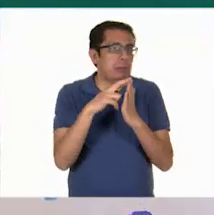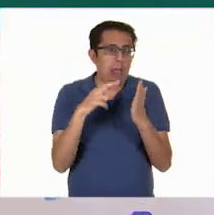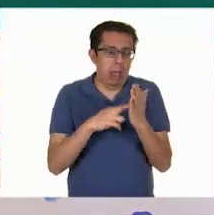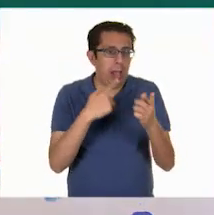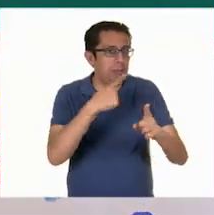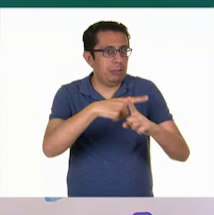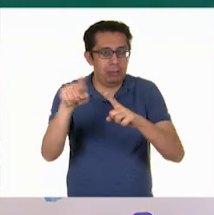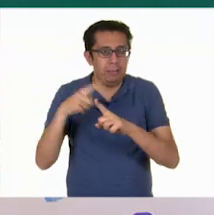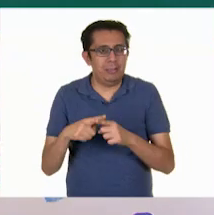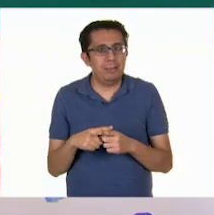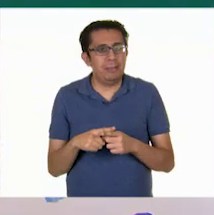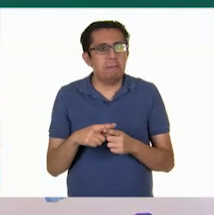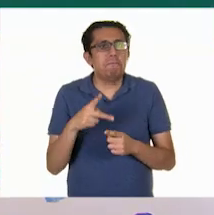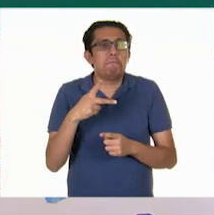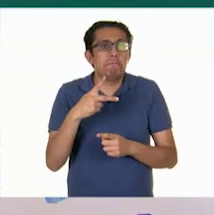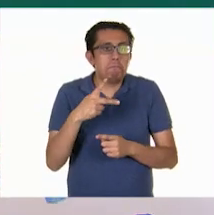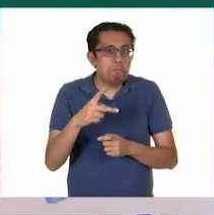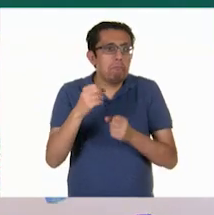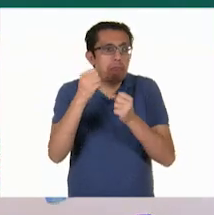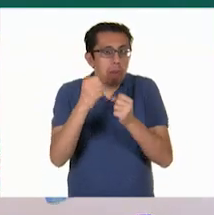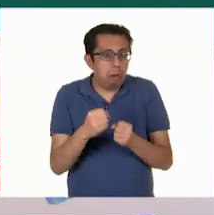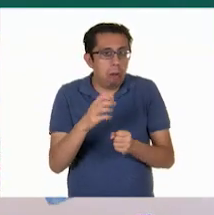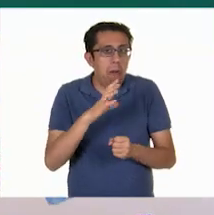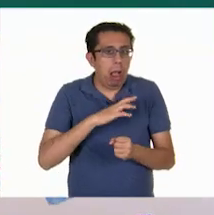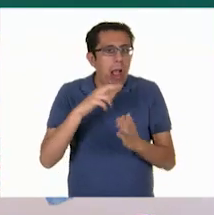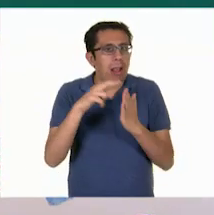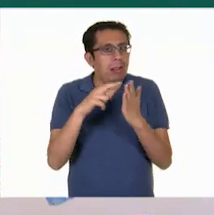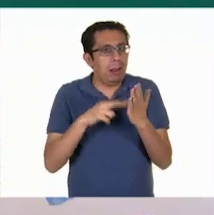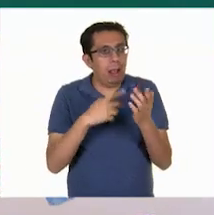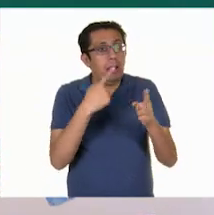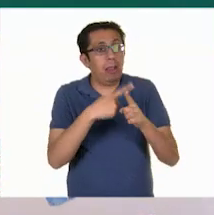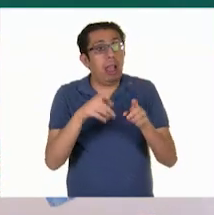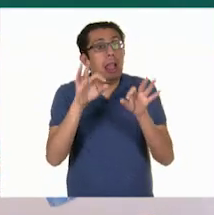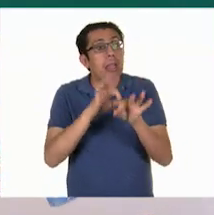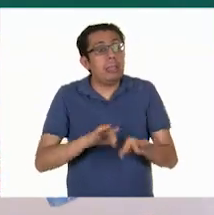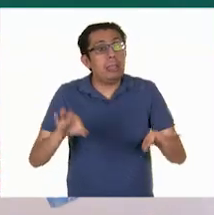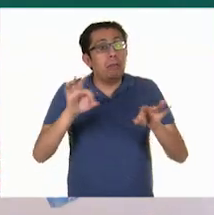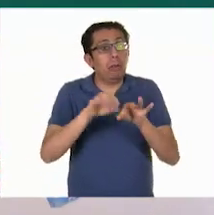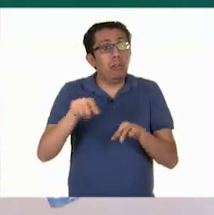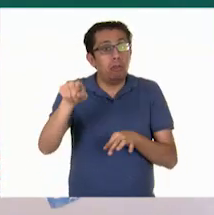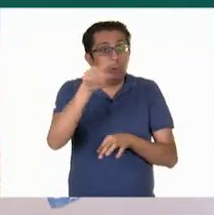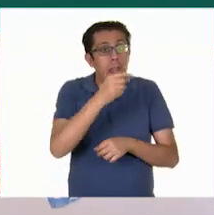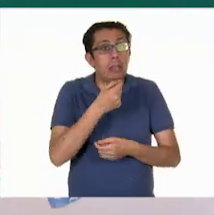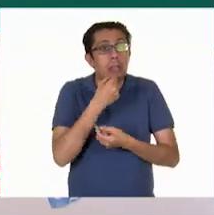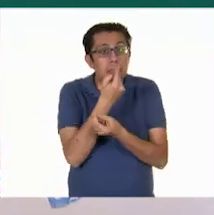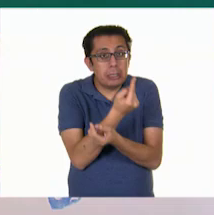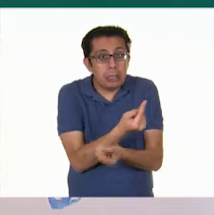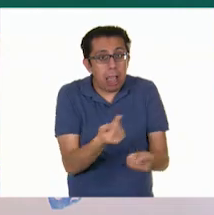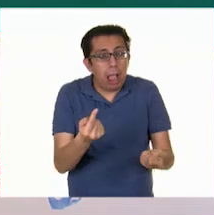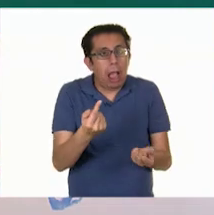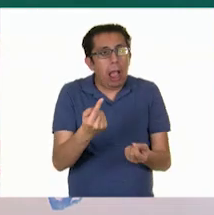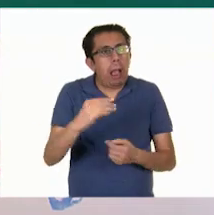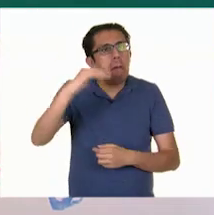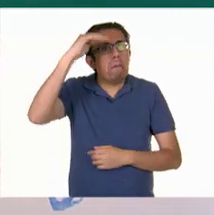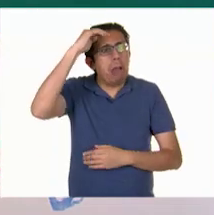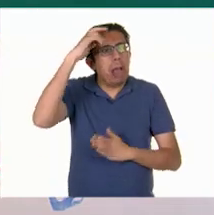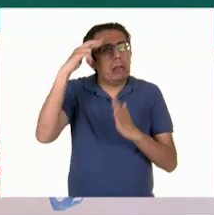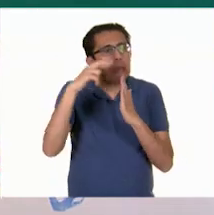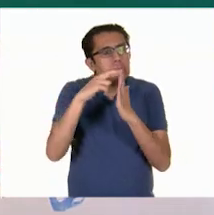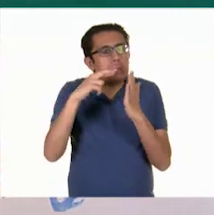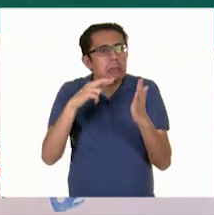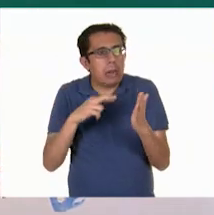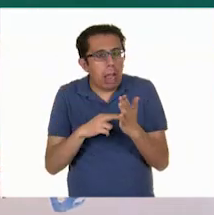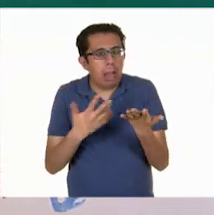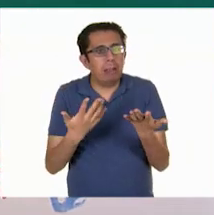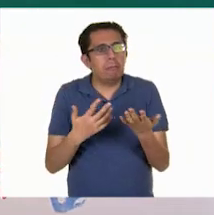hay otras reglas, y bueno, es importante que niñas y niños reflexionen sobre las reglas y normas que hay en su escuela, los